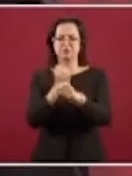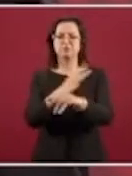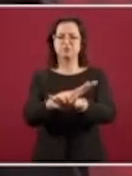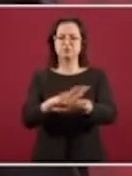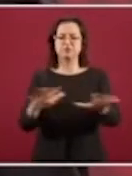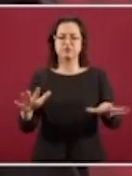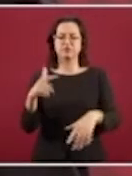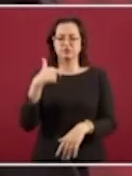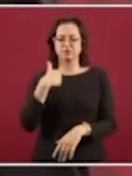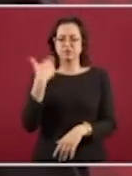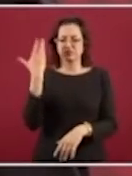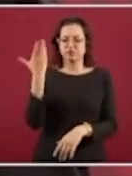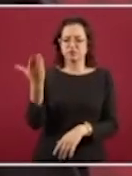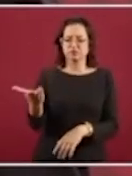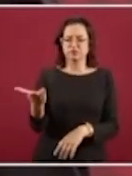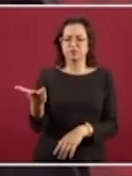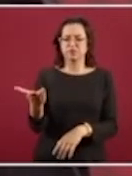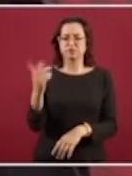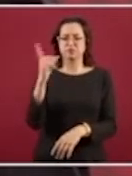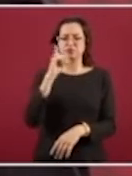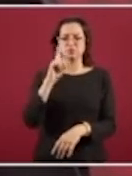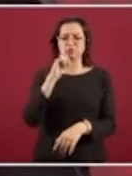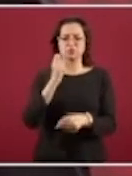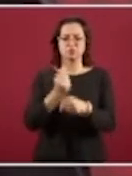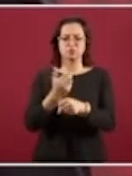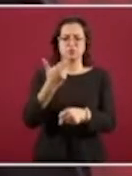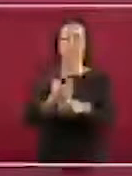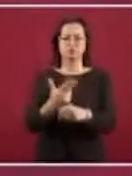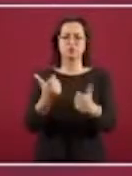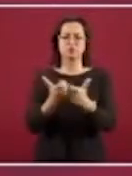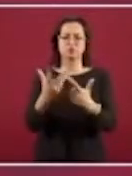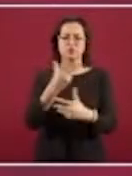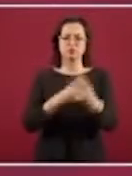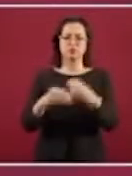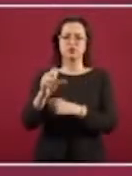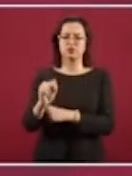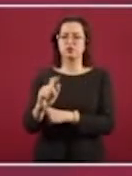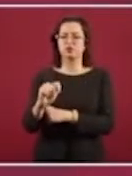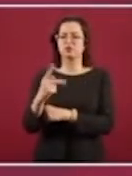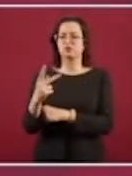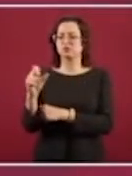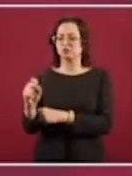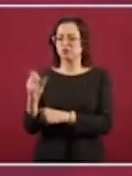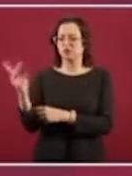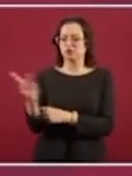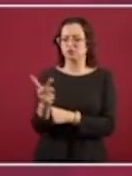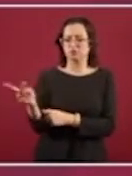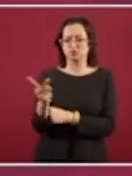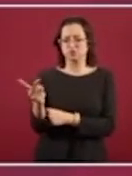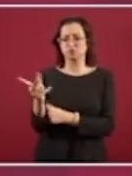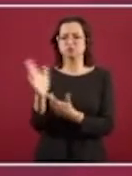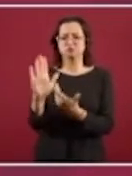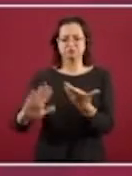Le voy a pedir a la secretaria de Economía y a la secretaria del Trabajo que nos